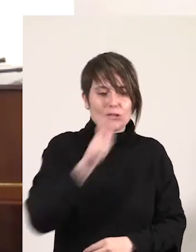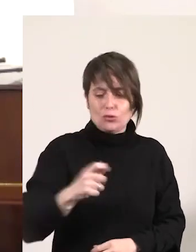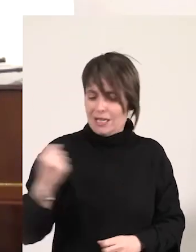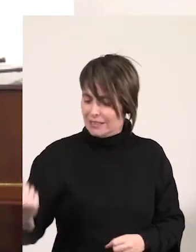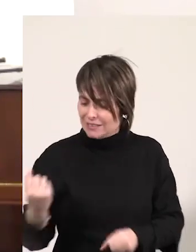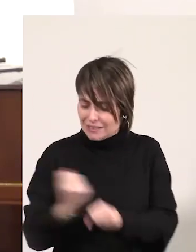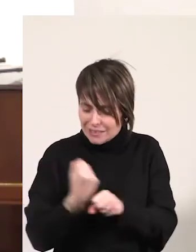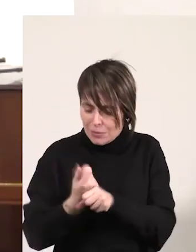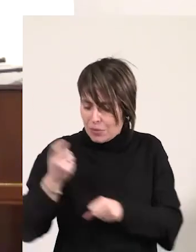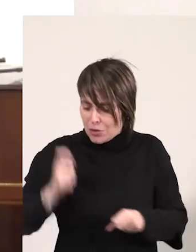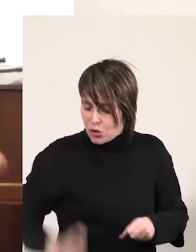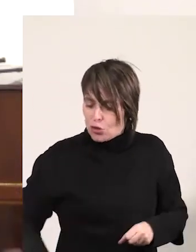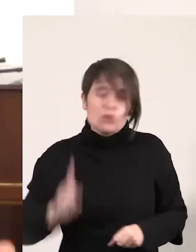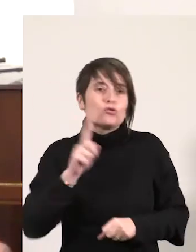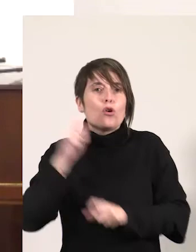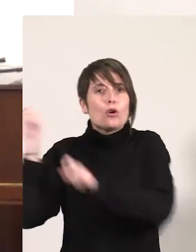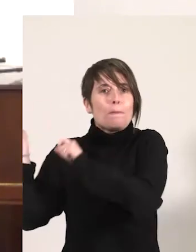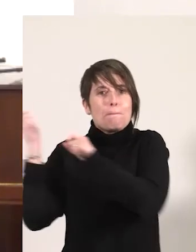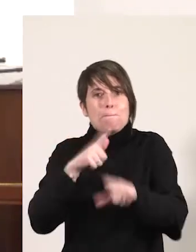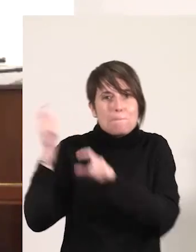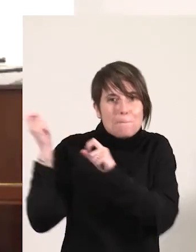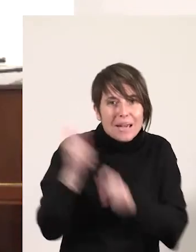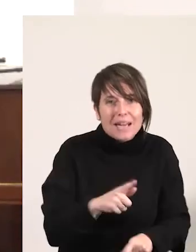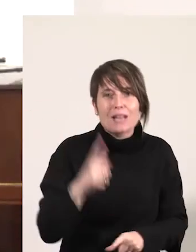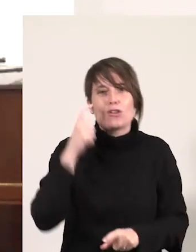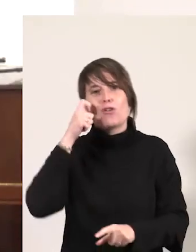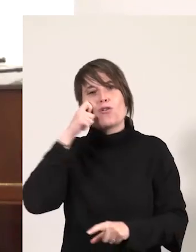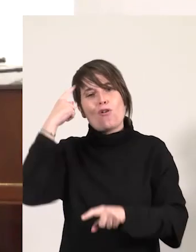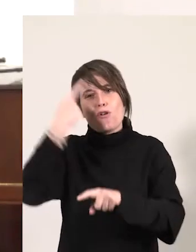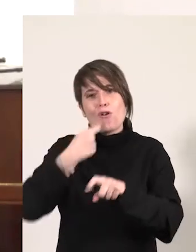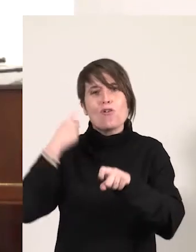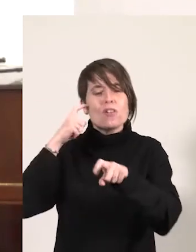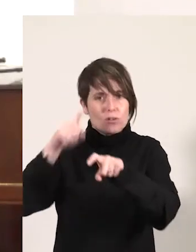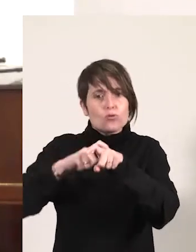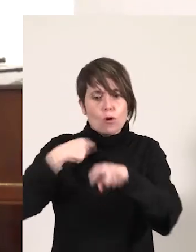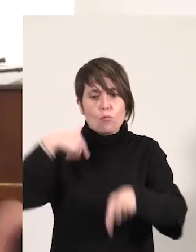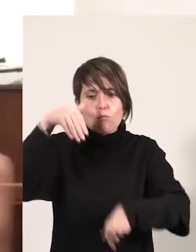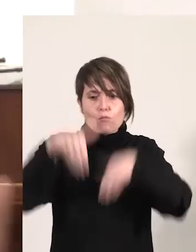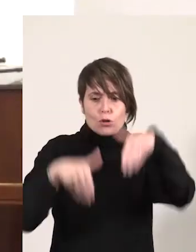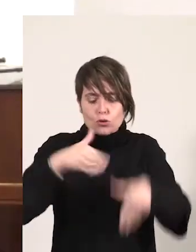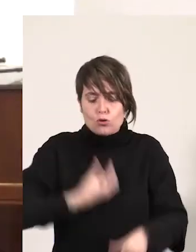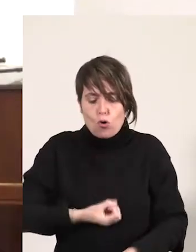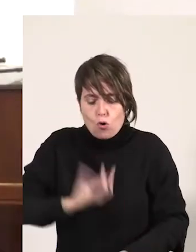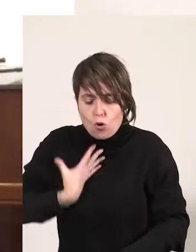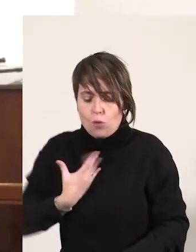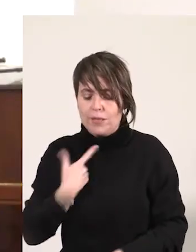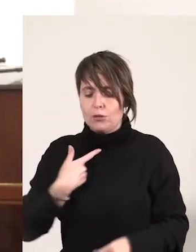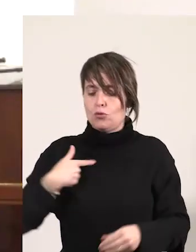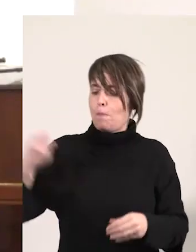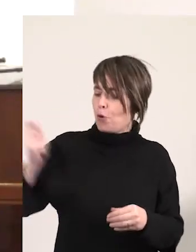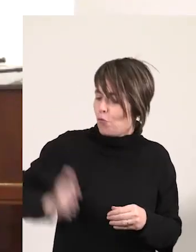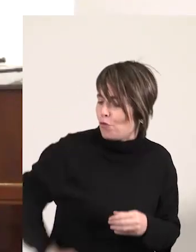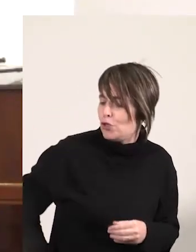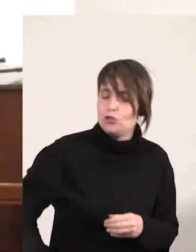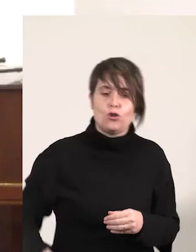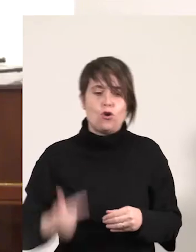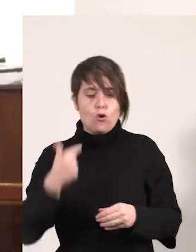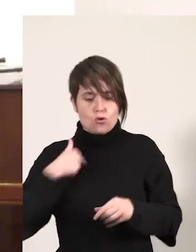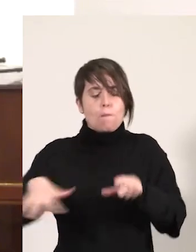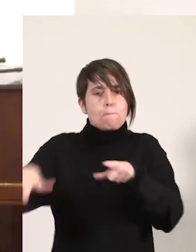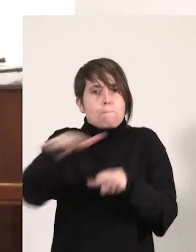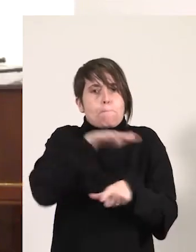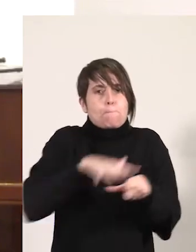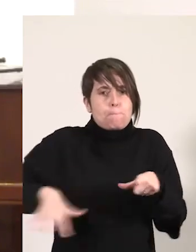también hay gente con profesiones, oficios, vida, que no nos pregunten solo sobre racismo e inmigración, que yo lo decía antes, soy votante, tengo hobbies, tengo